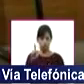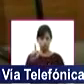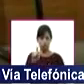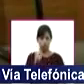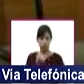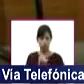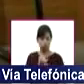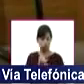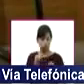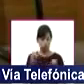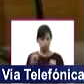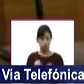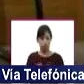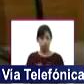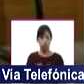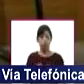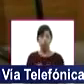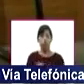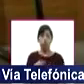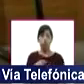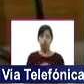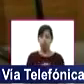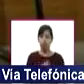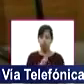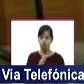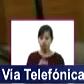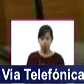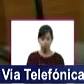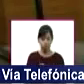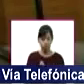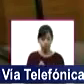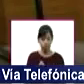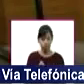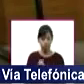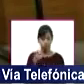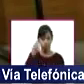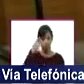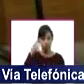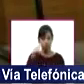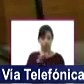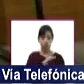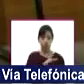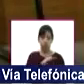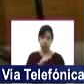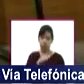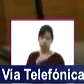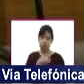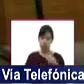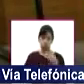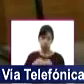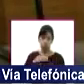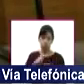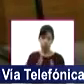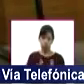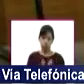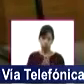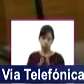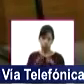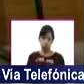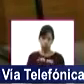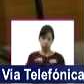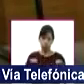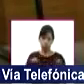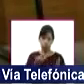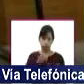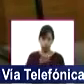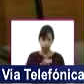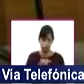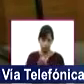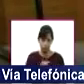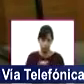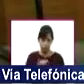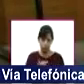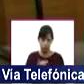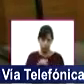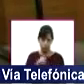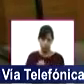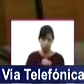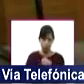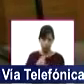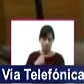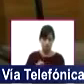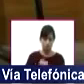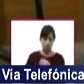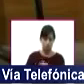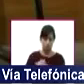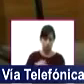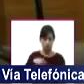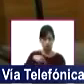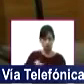periódicamente. Es falso que se haya ocultado la información. De hecho, esta información fue entregada